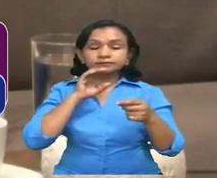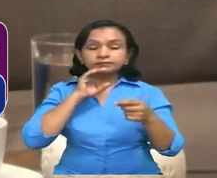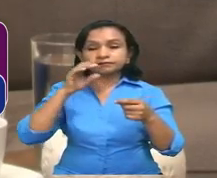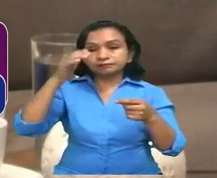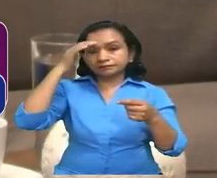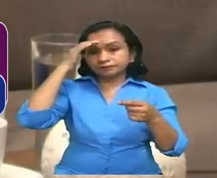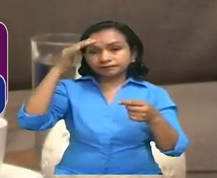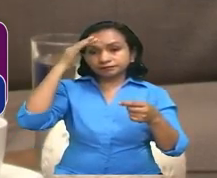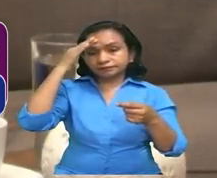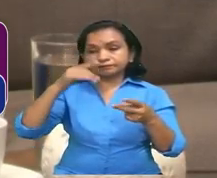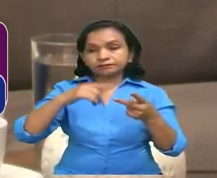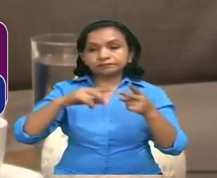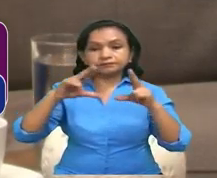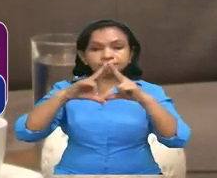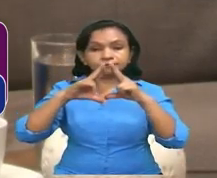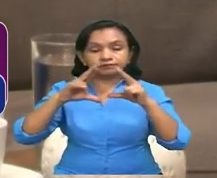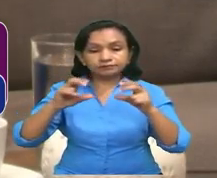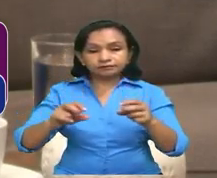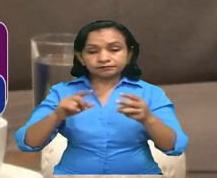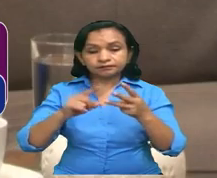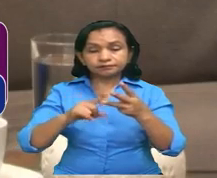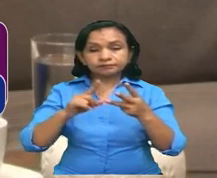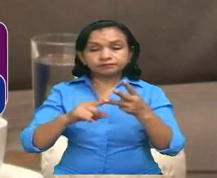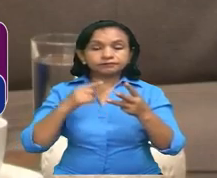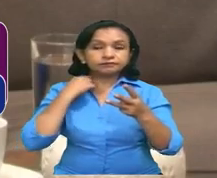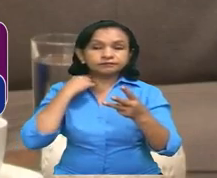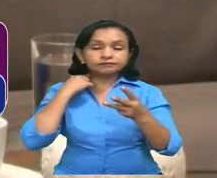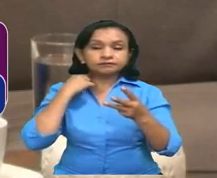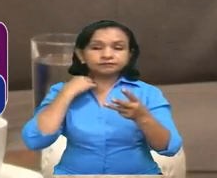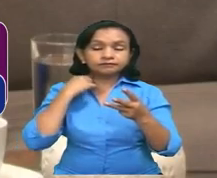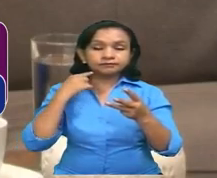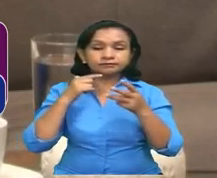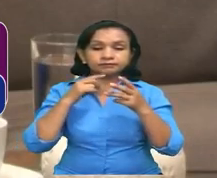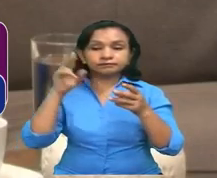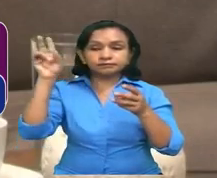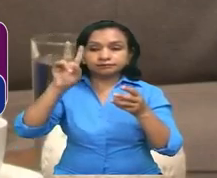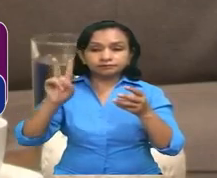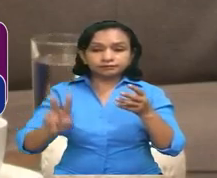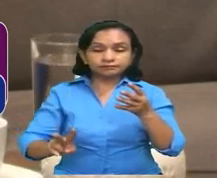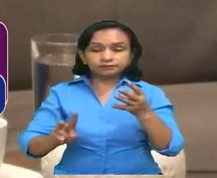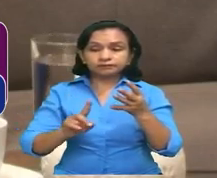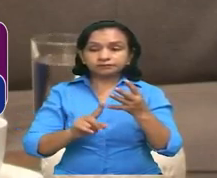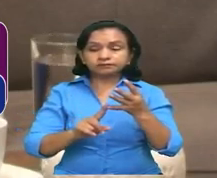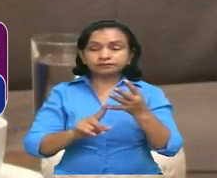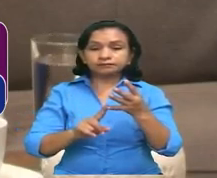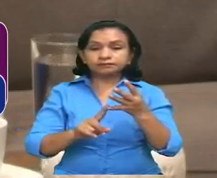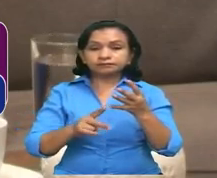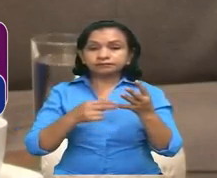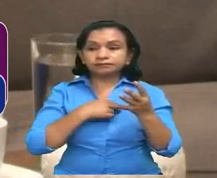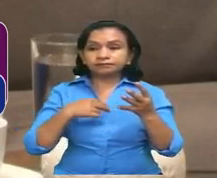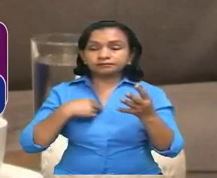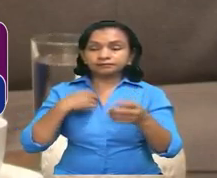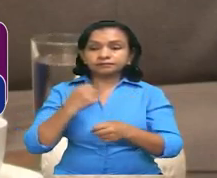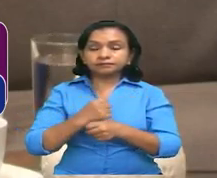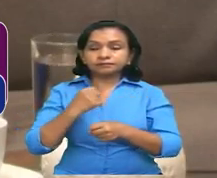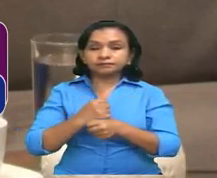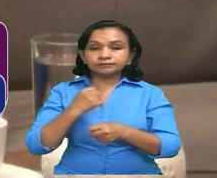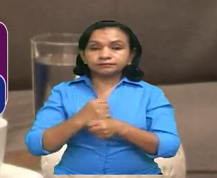donde van a estar volando también ellos a México. Entonces se está trabajando de la mano con las turoperadoras de México para poder crear